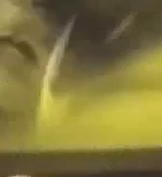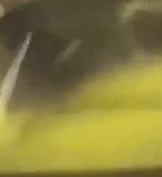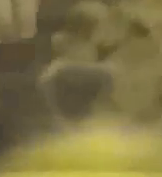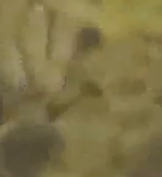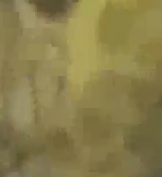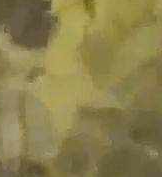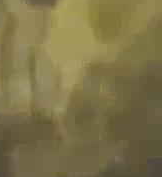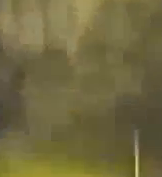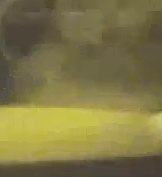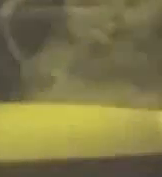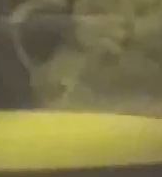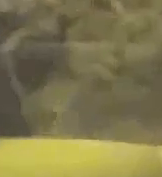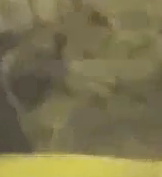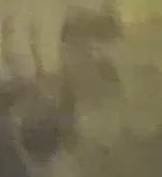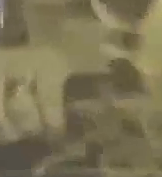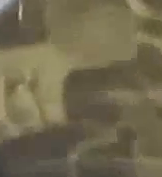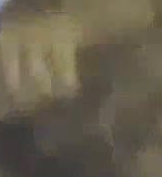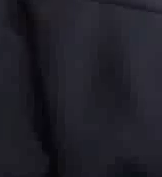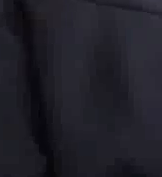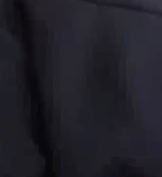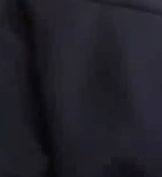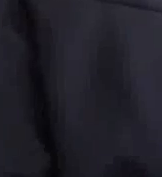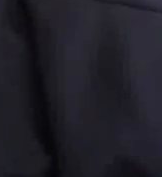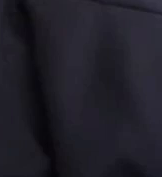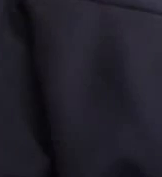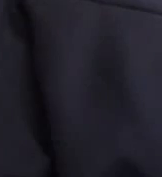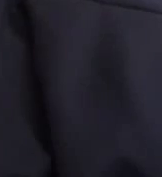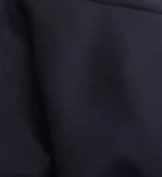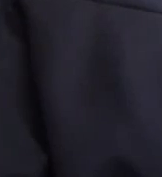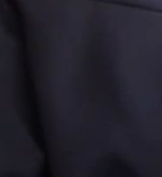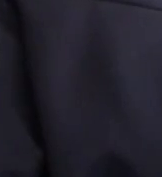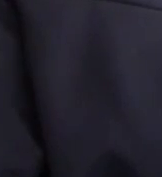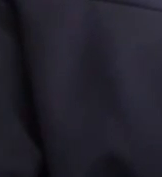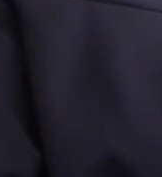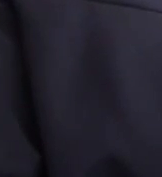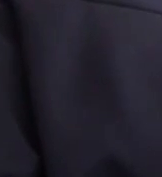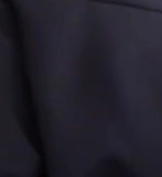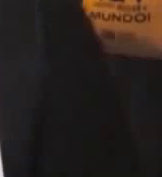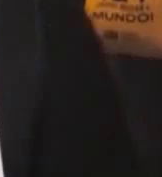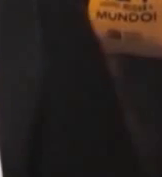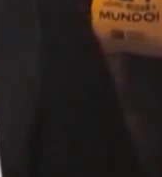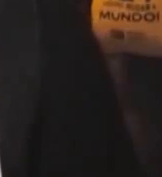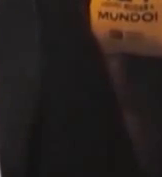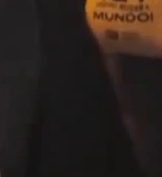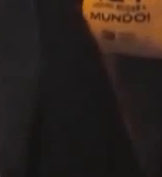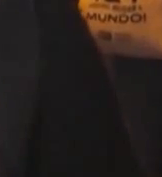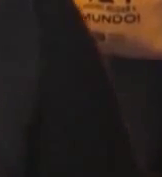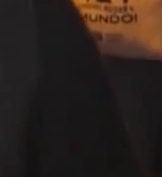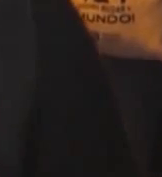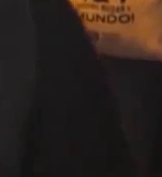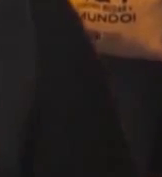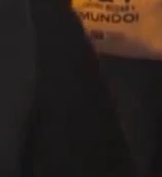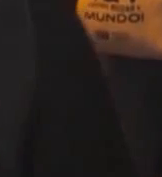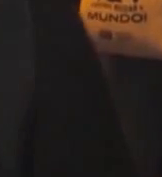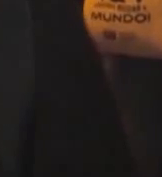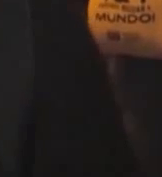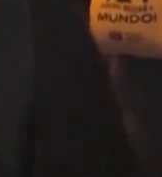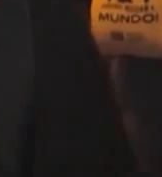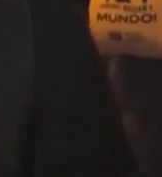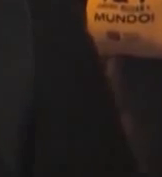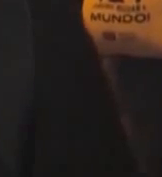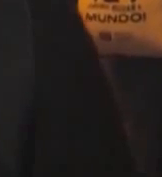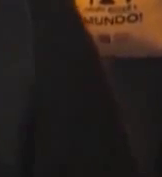ha revitalizado esa movilización social de protesta frente al gobierno de Dina Boluarte. Genera indignación,